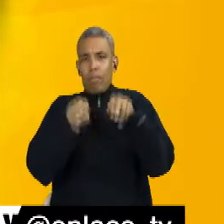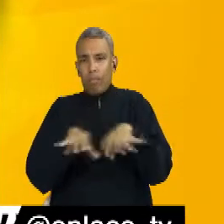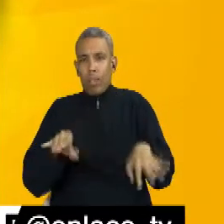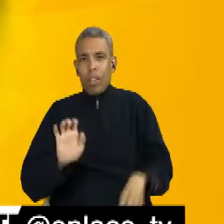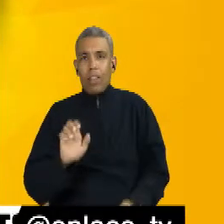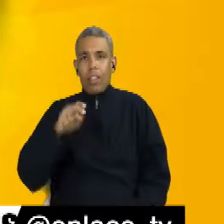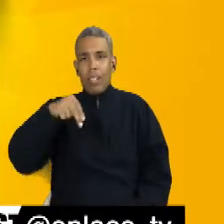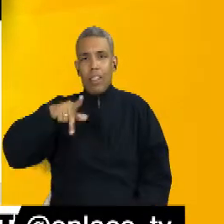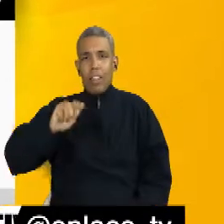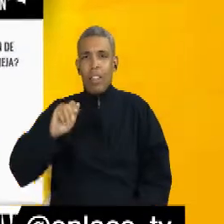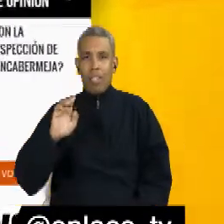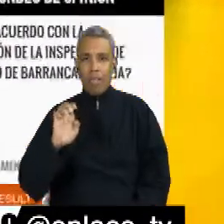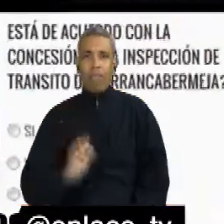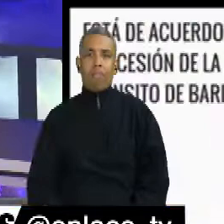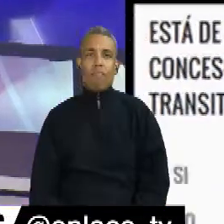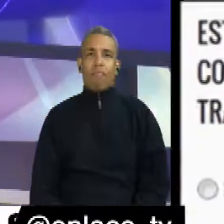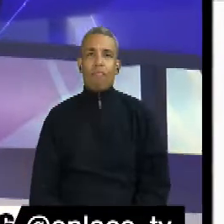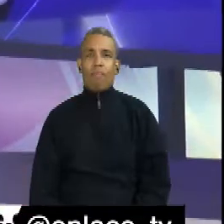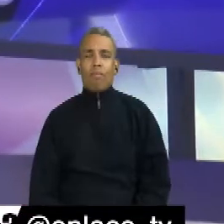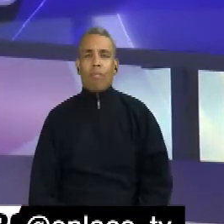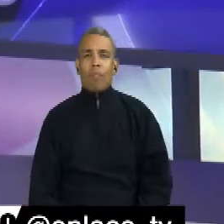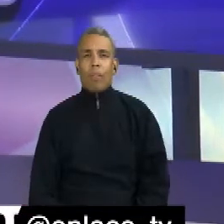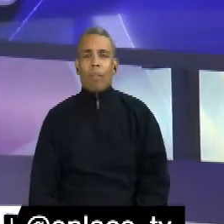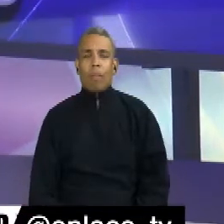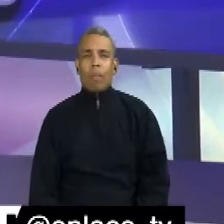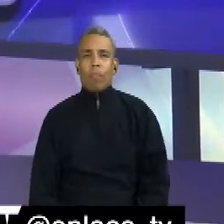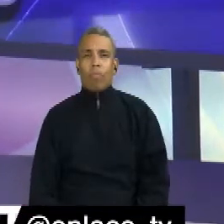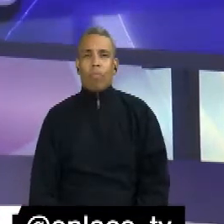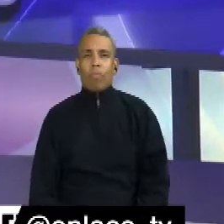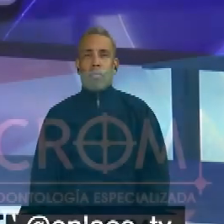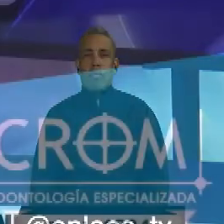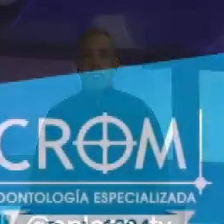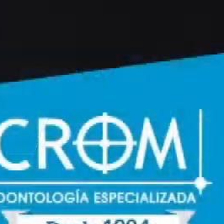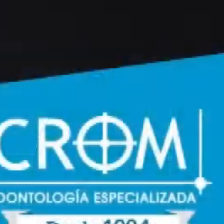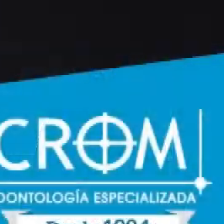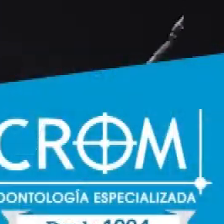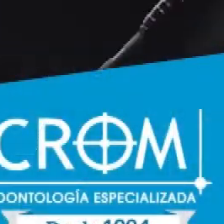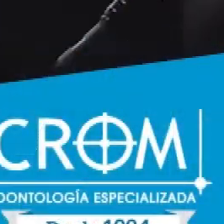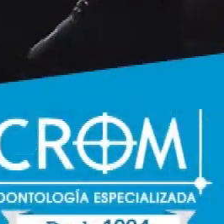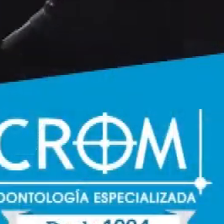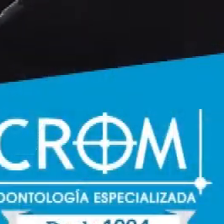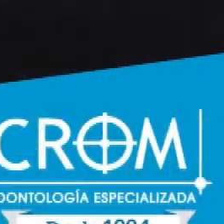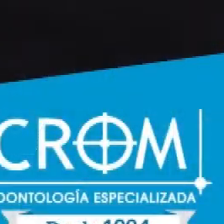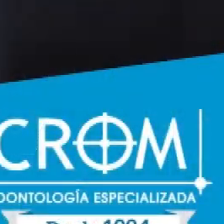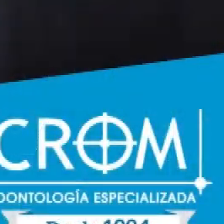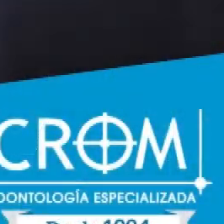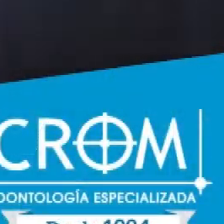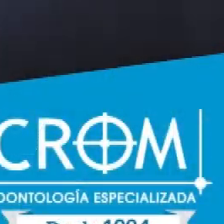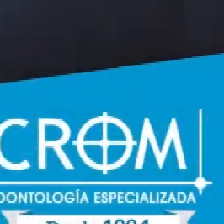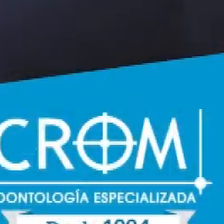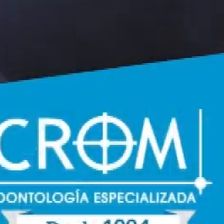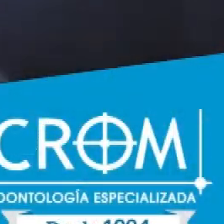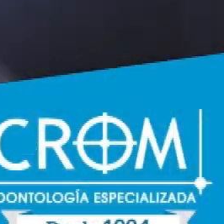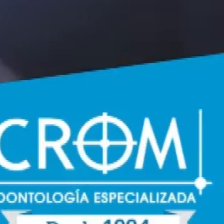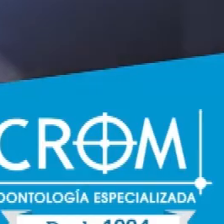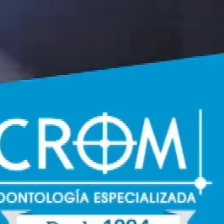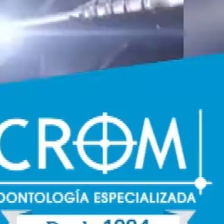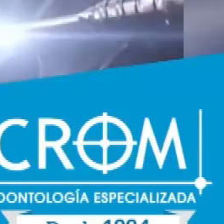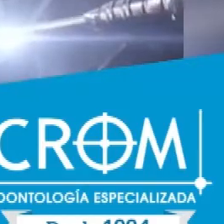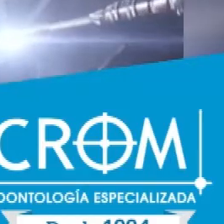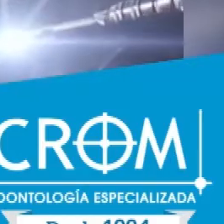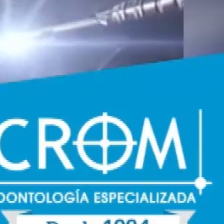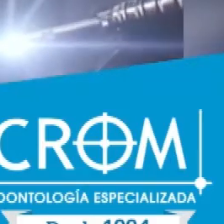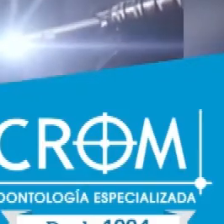www.enlacetelevisión.com. Visítenos. Invisalign, ortodoncia invisible, resultados muy visibles. Luce tu sonrisa, no tus